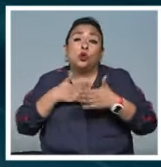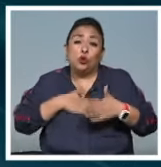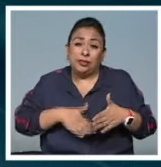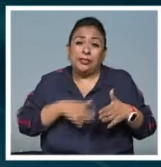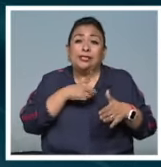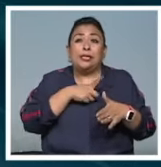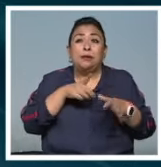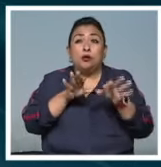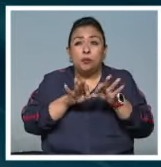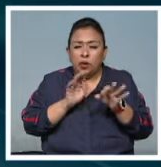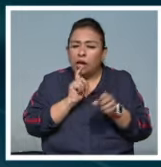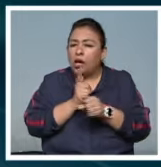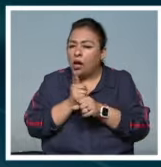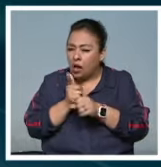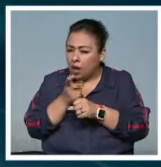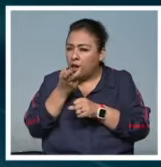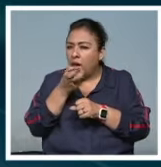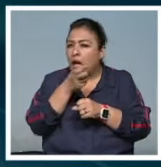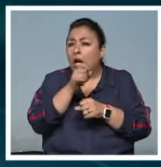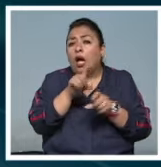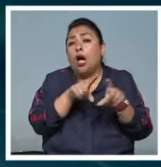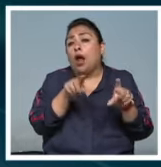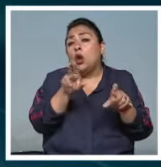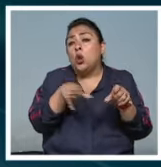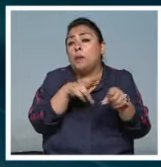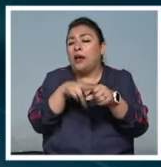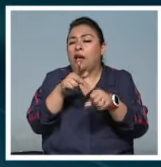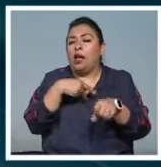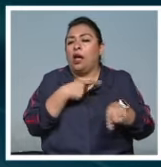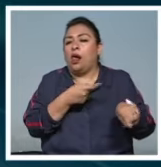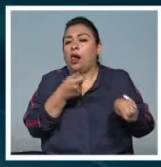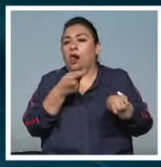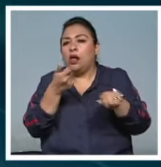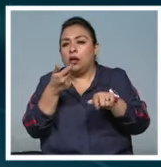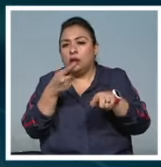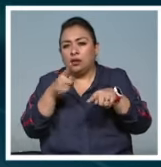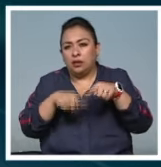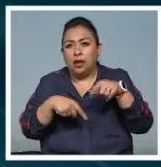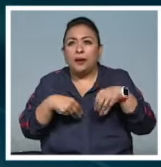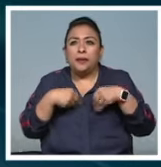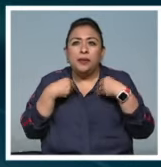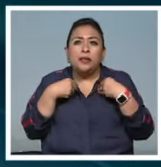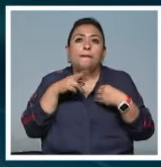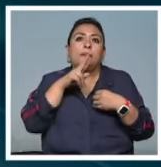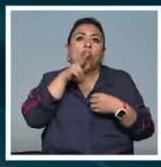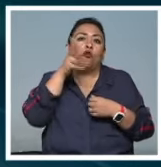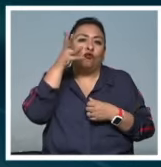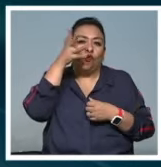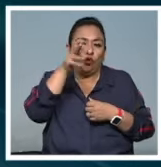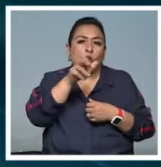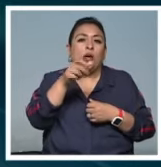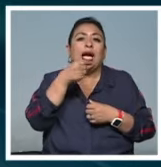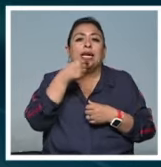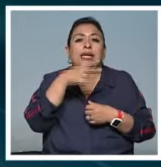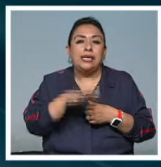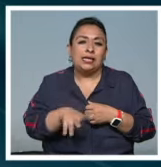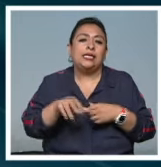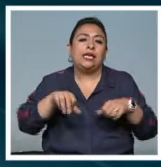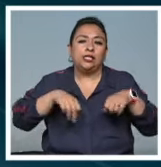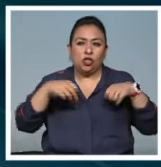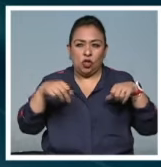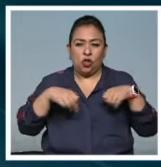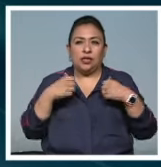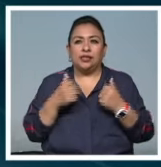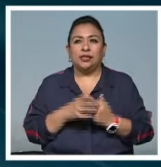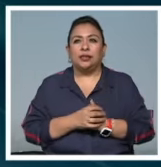bien importante que identifiquemos estos estereotipos y empezar a eliminarlos de nuestra vida por un mejor futuro para las niñas y las